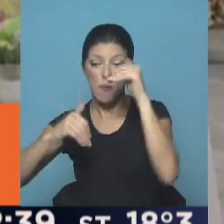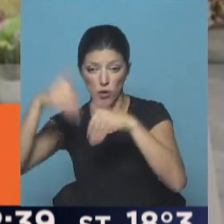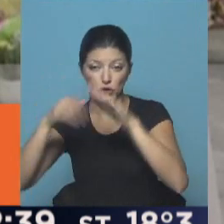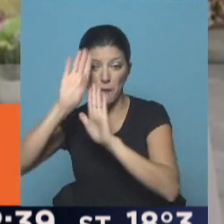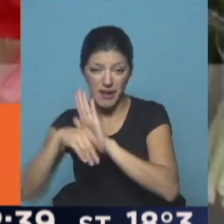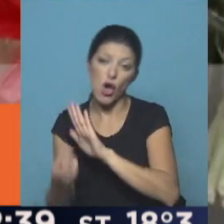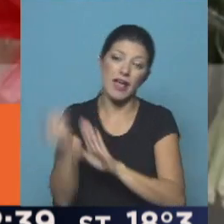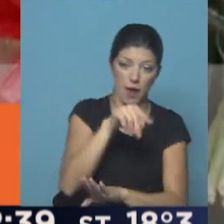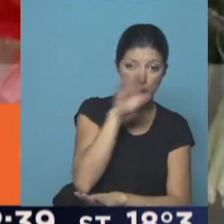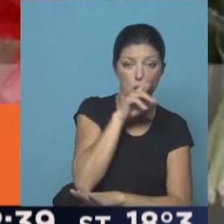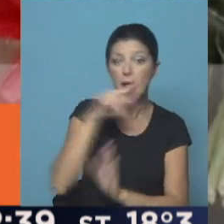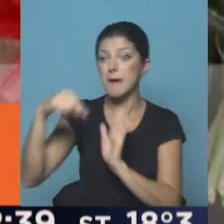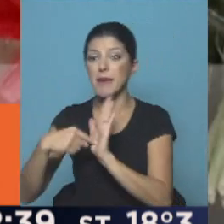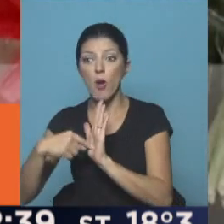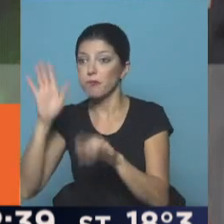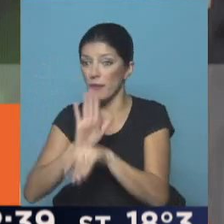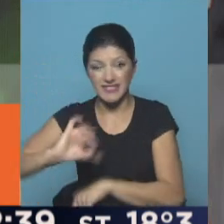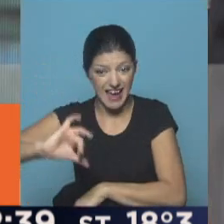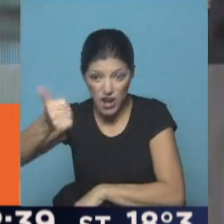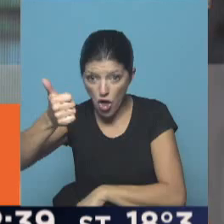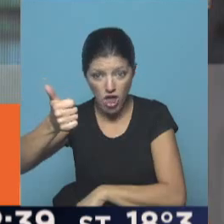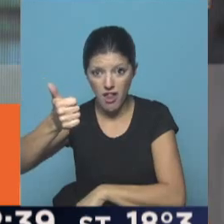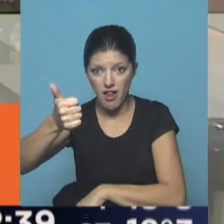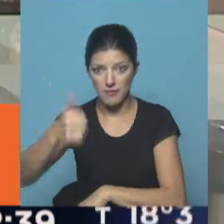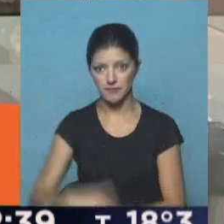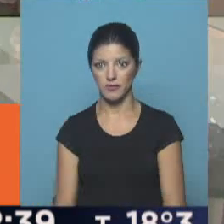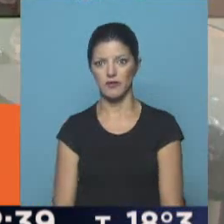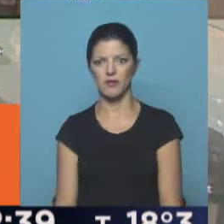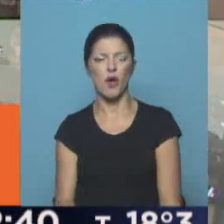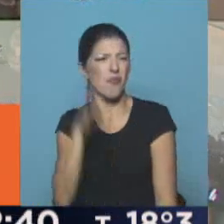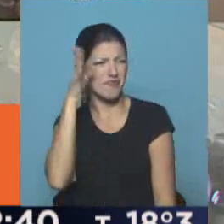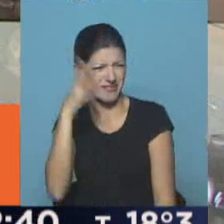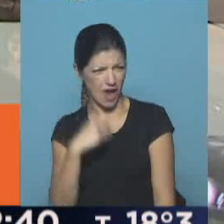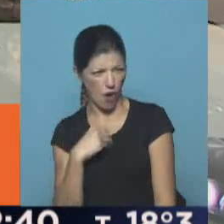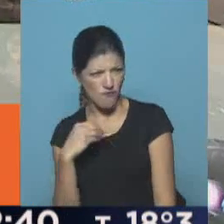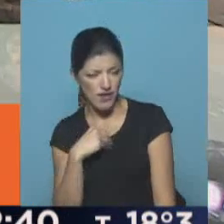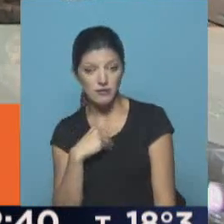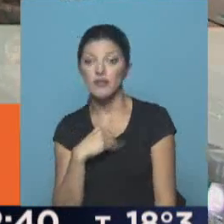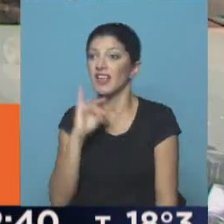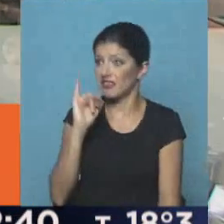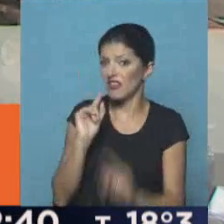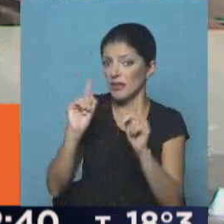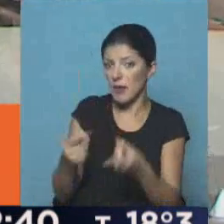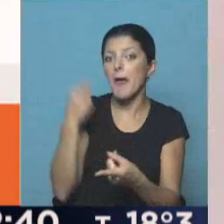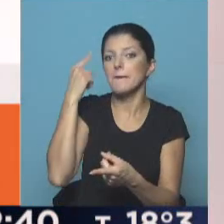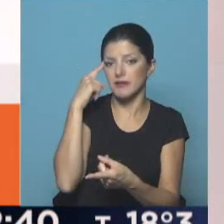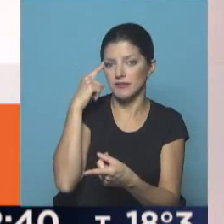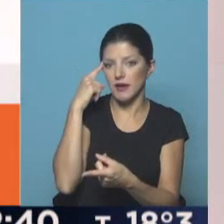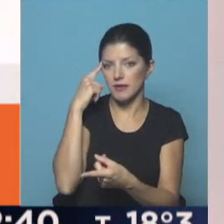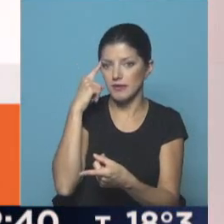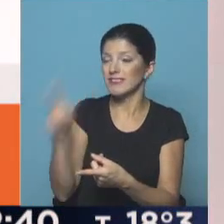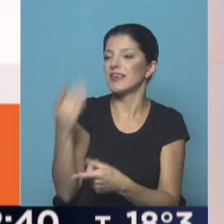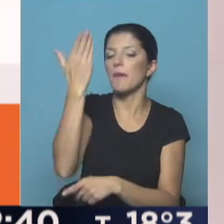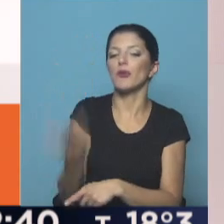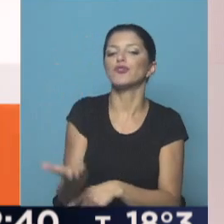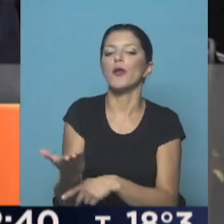político de esta elección. Un exceso de confianza. Sí, un exceso de confianza y un desmerecimiento de la figura del líder laborista como no se había visto